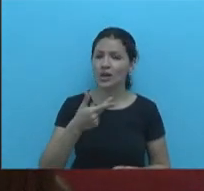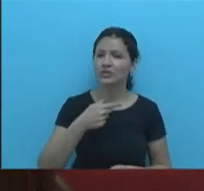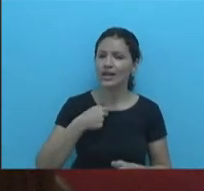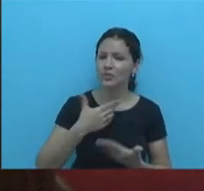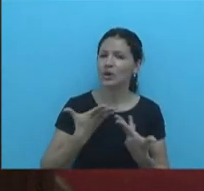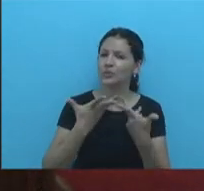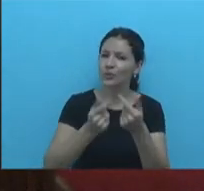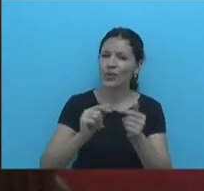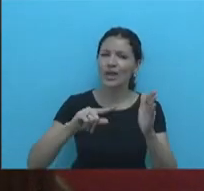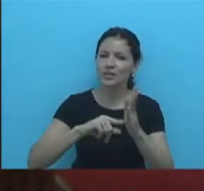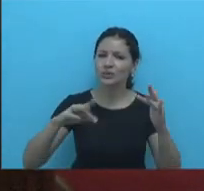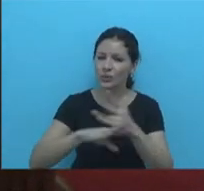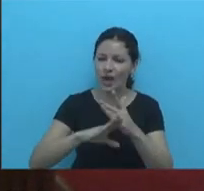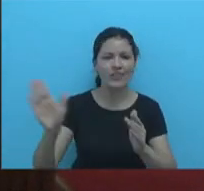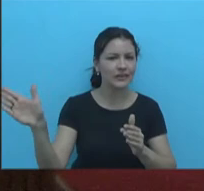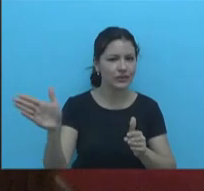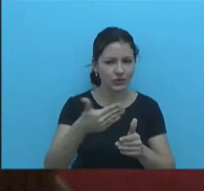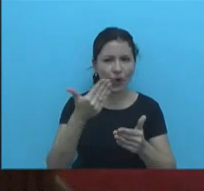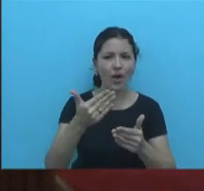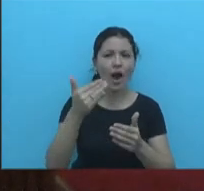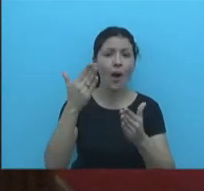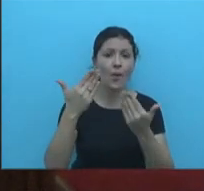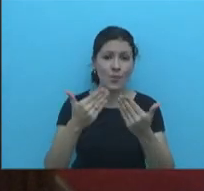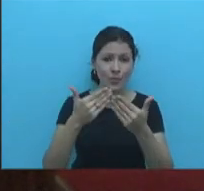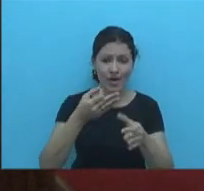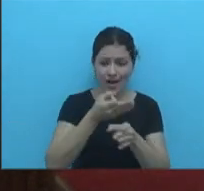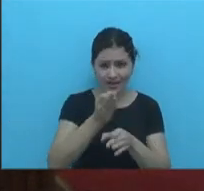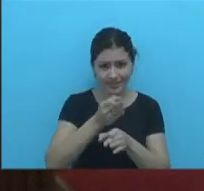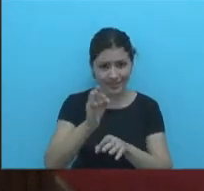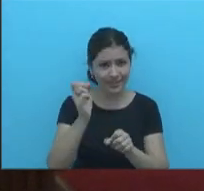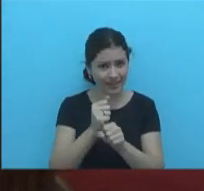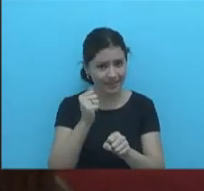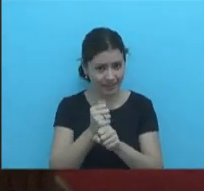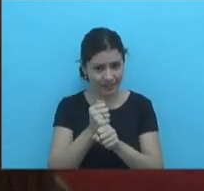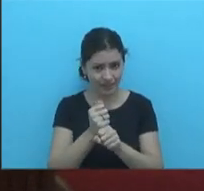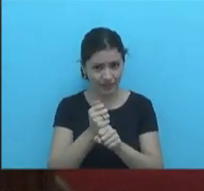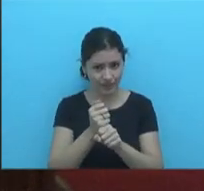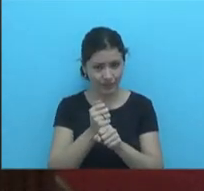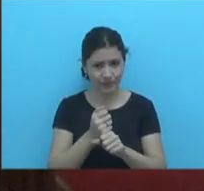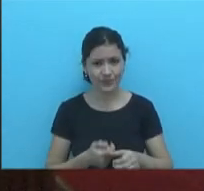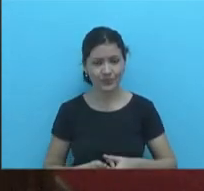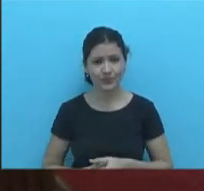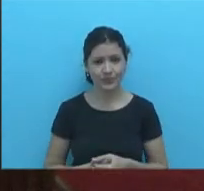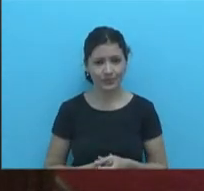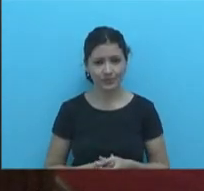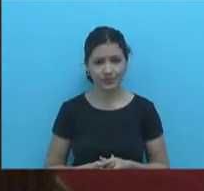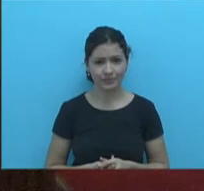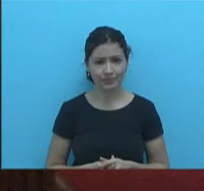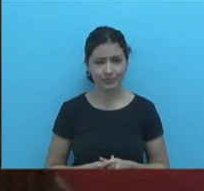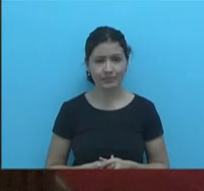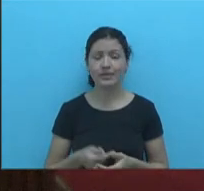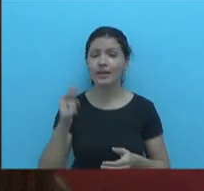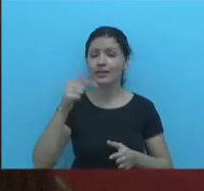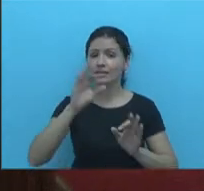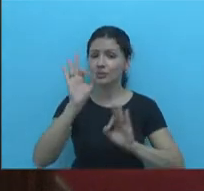técnica también pueda utilizarse el espacio de enseñanza media para ofrecerse cursos de perfeccionamiento y oficio. A través de la presente ley